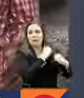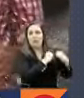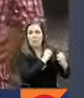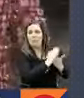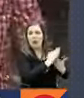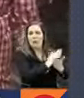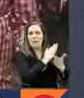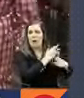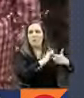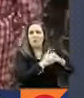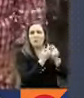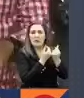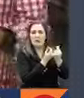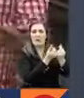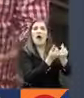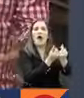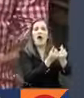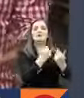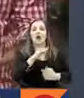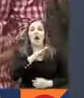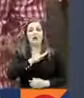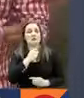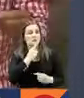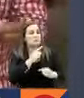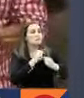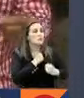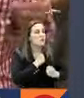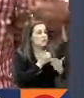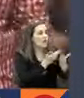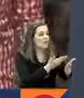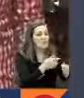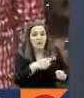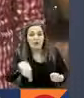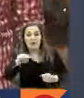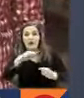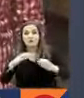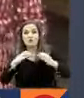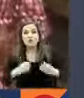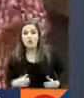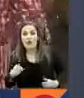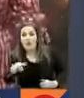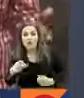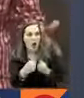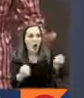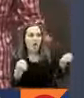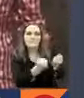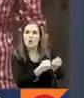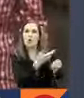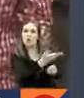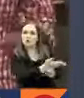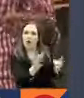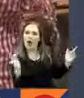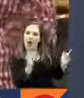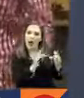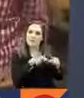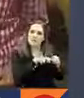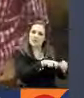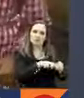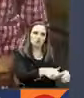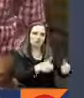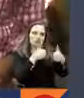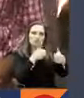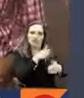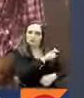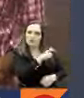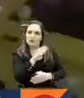hecho la ciudadanía al alcalde es que bajo ninguna circunstancia permita que Transcaribe deje de funcionar, porque ese es el medio de transporte de miles y miles